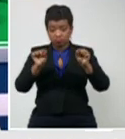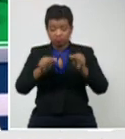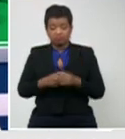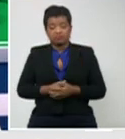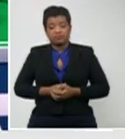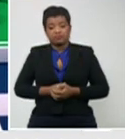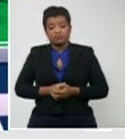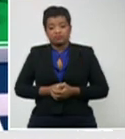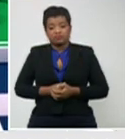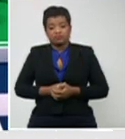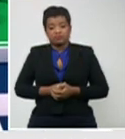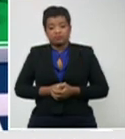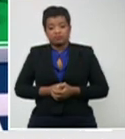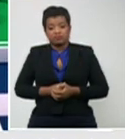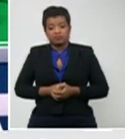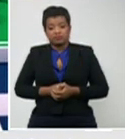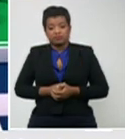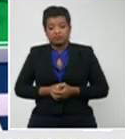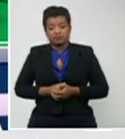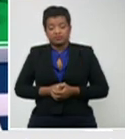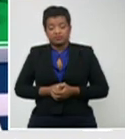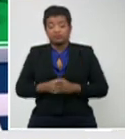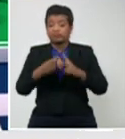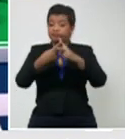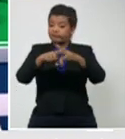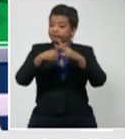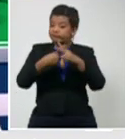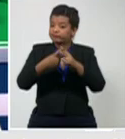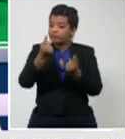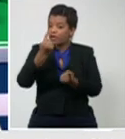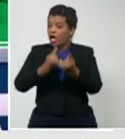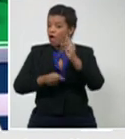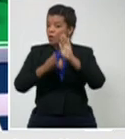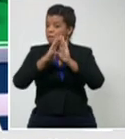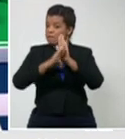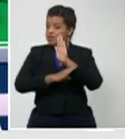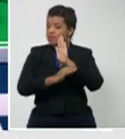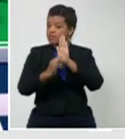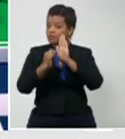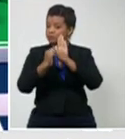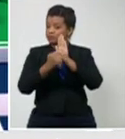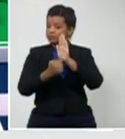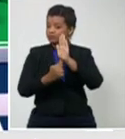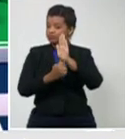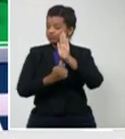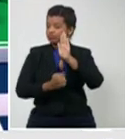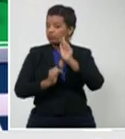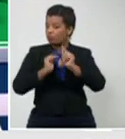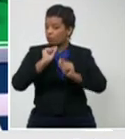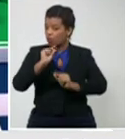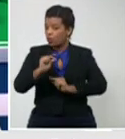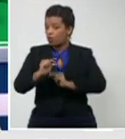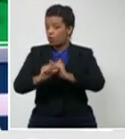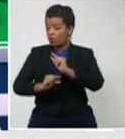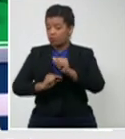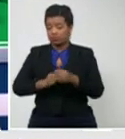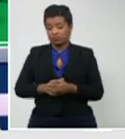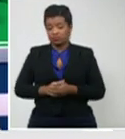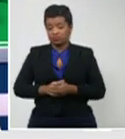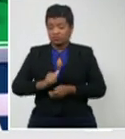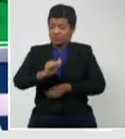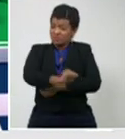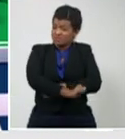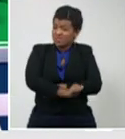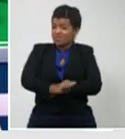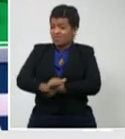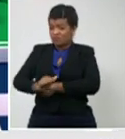con ajustes en las medidas de restricción que se están aplicando, con un esfuerzo, yo quiero, y ya varias